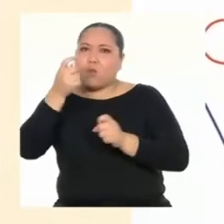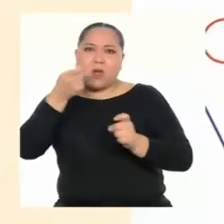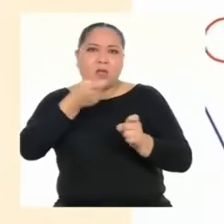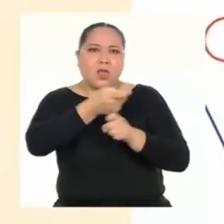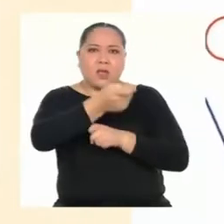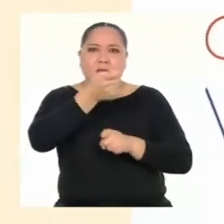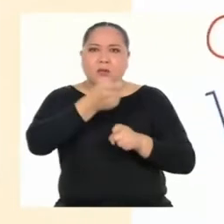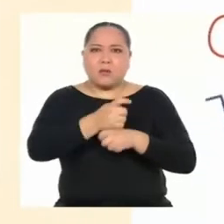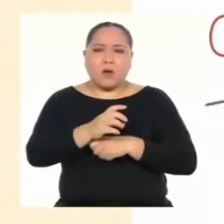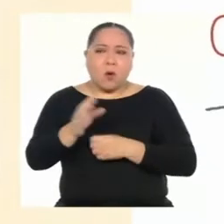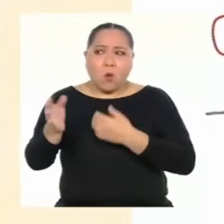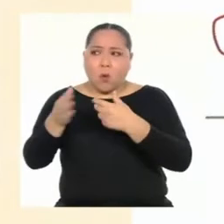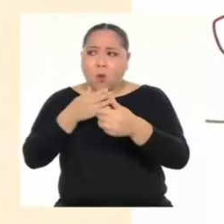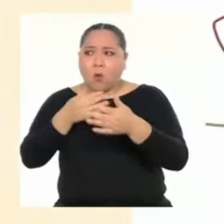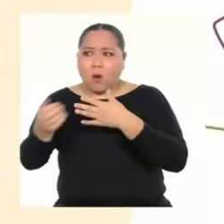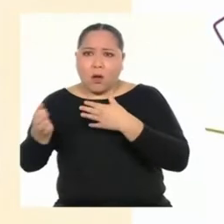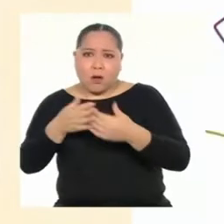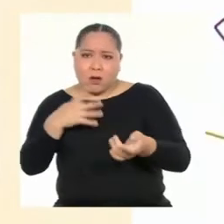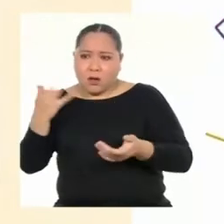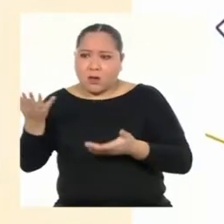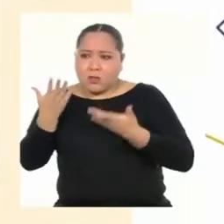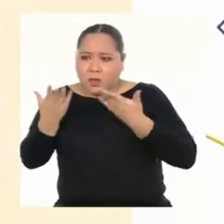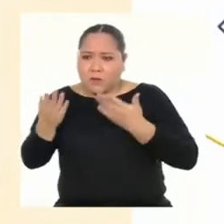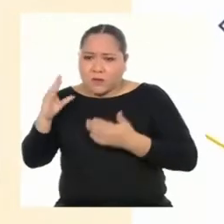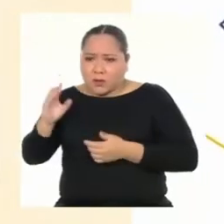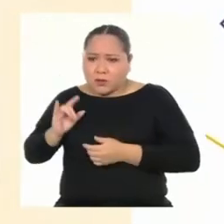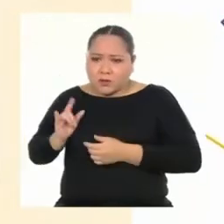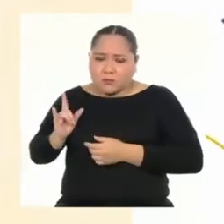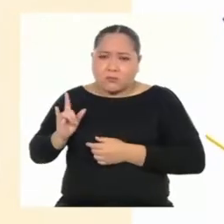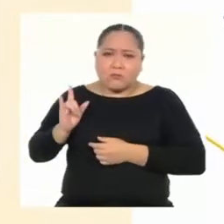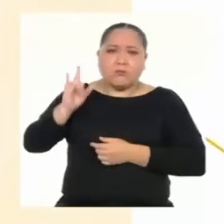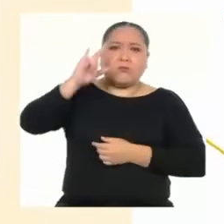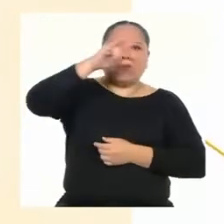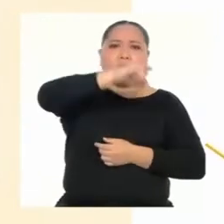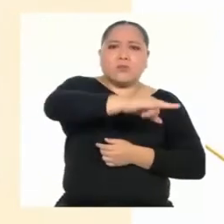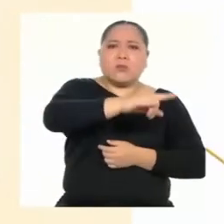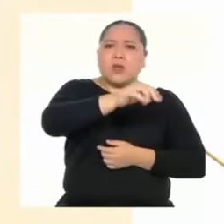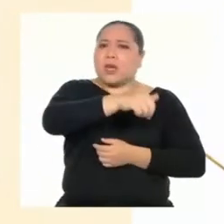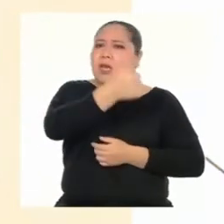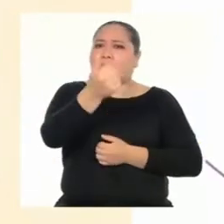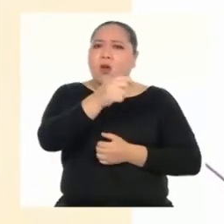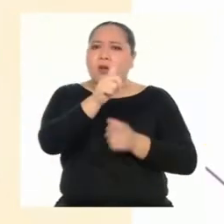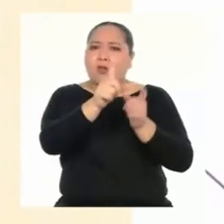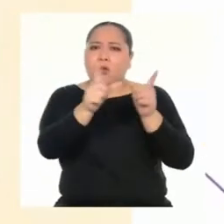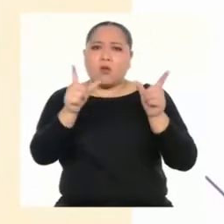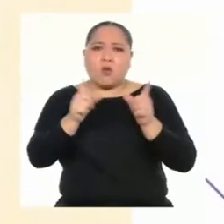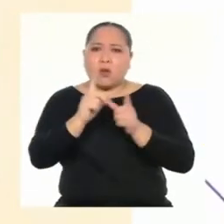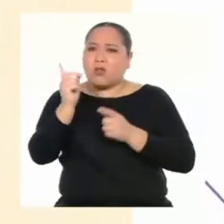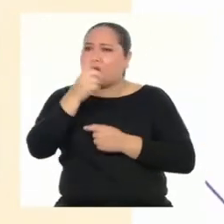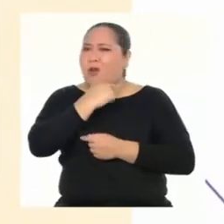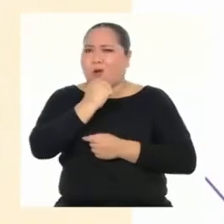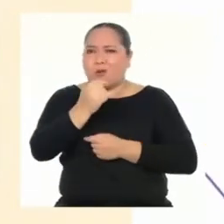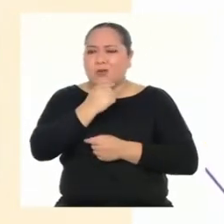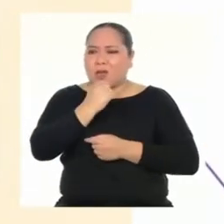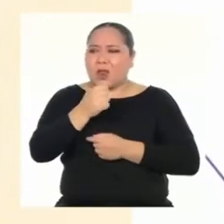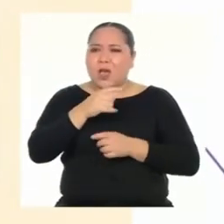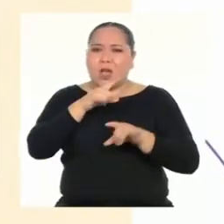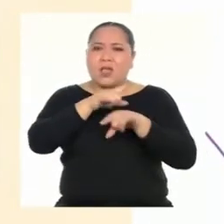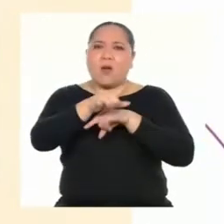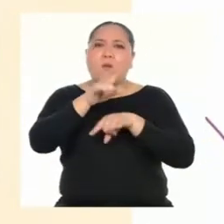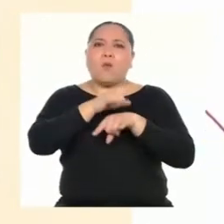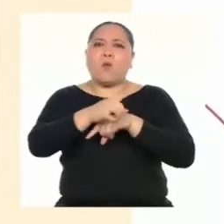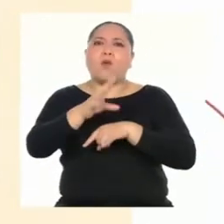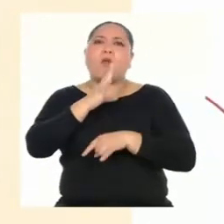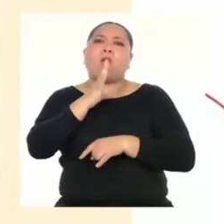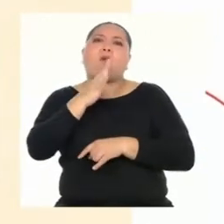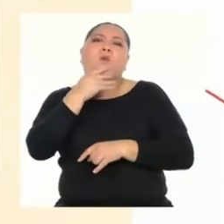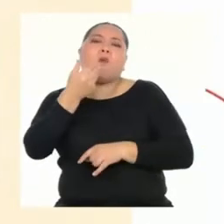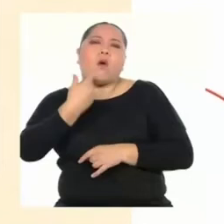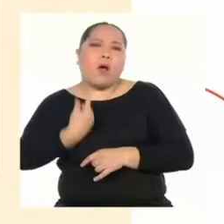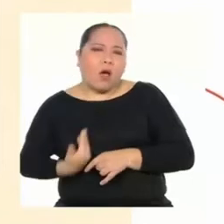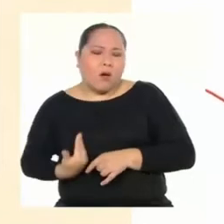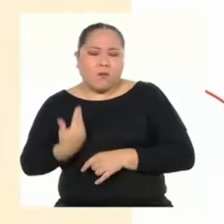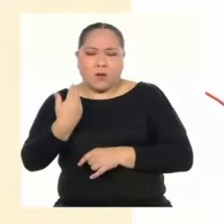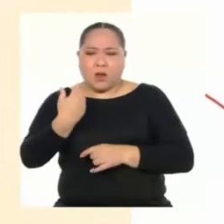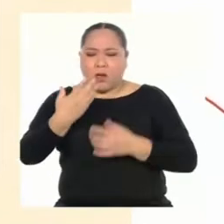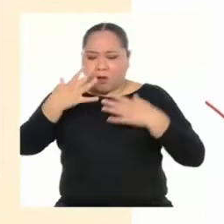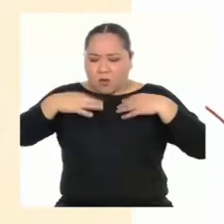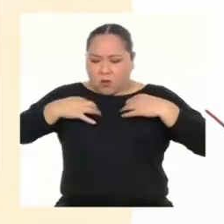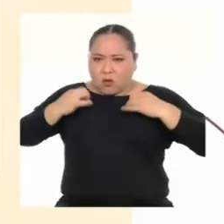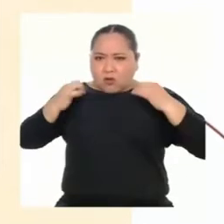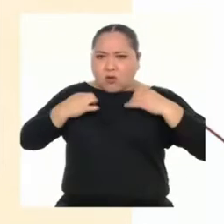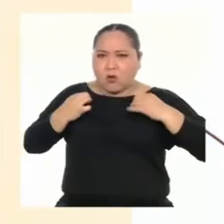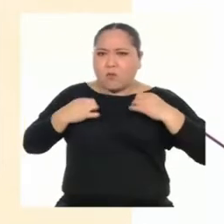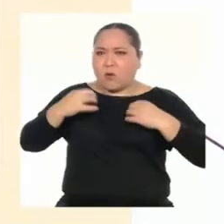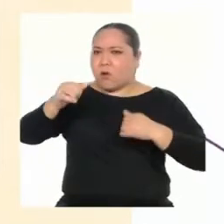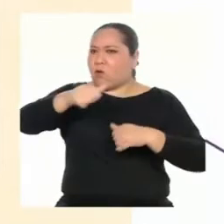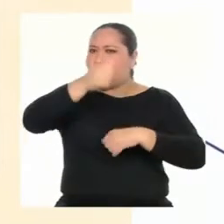de nosotros podía tener que emigrar en algún momento y a nadie le gustaría que se burlen por la forma en la que habla, viste